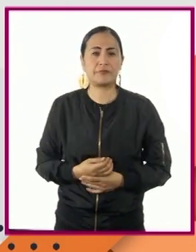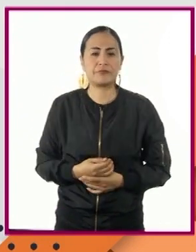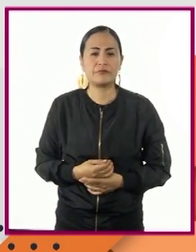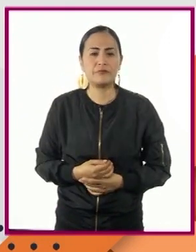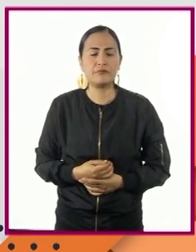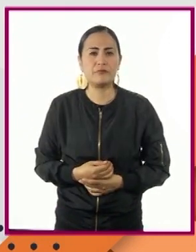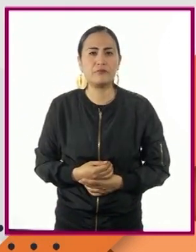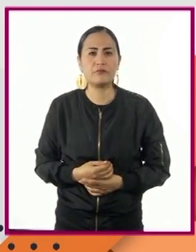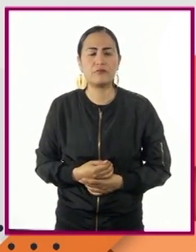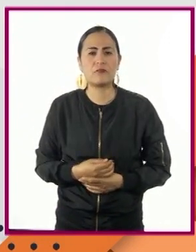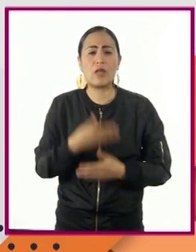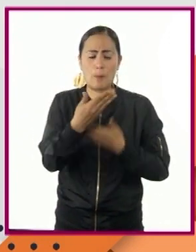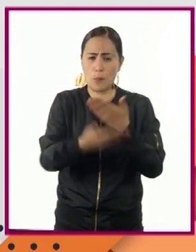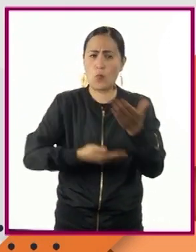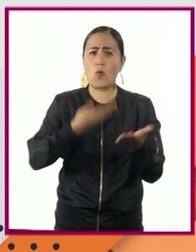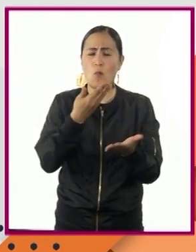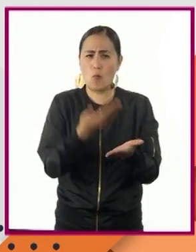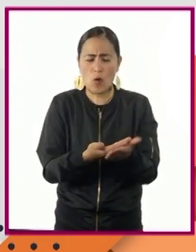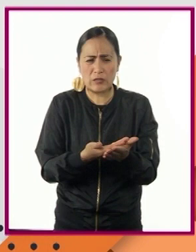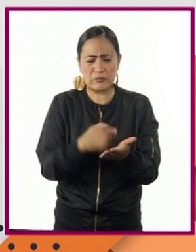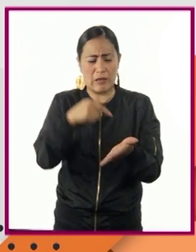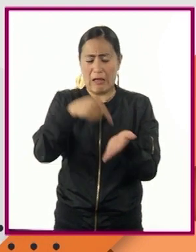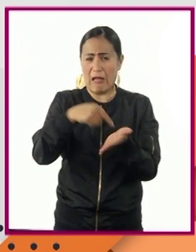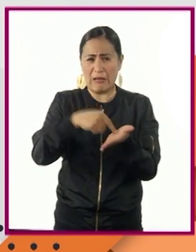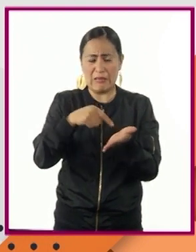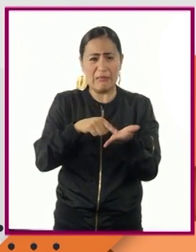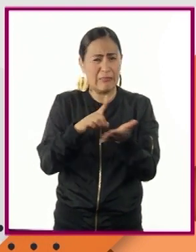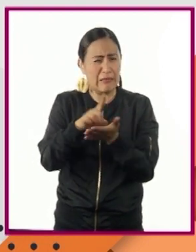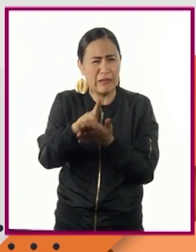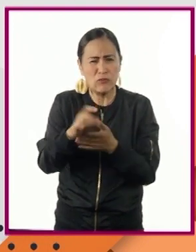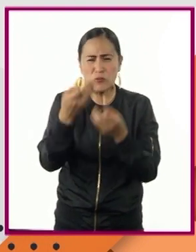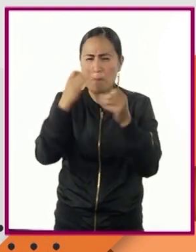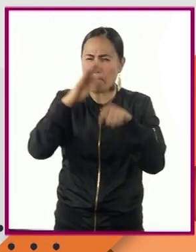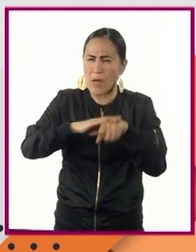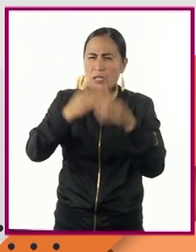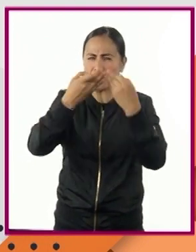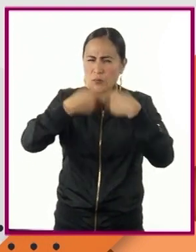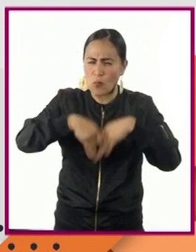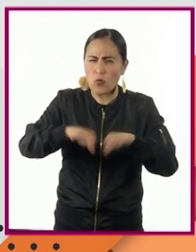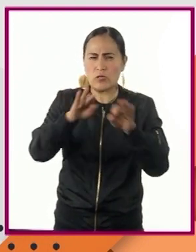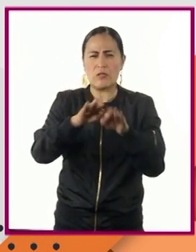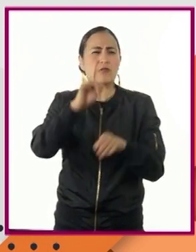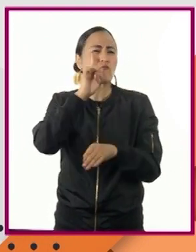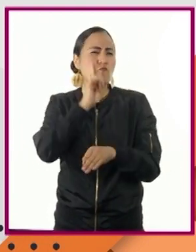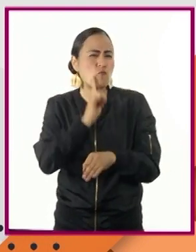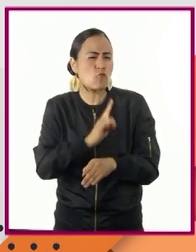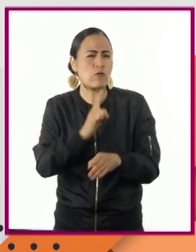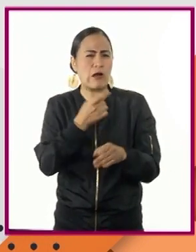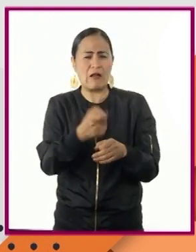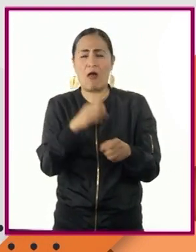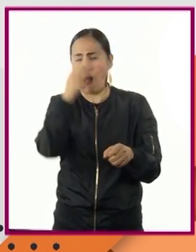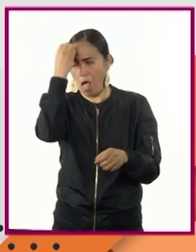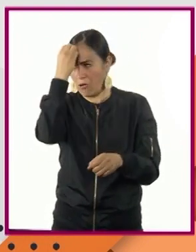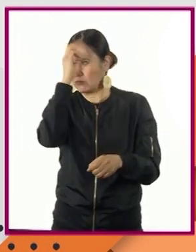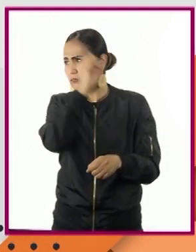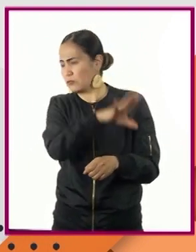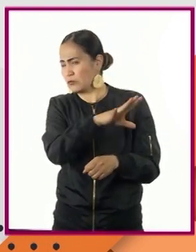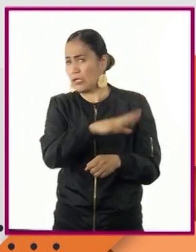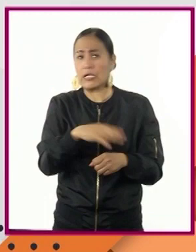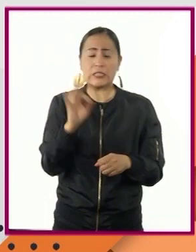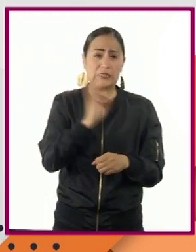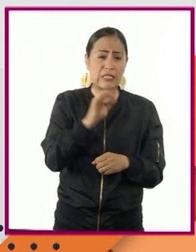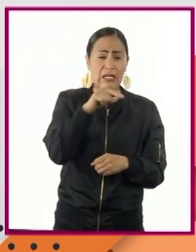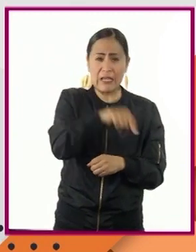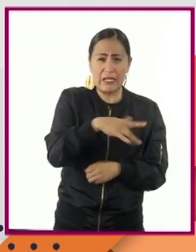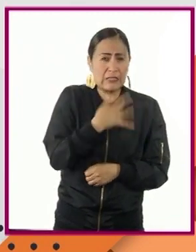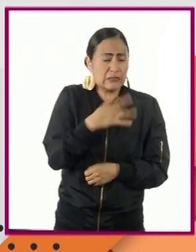el proyecto se olvida de los derechos más importantes, se olvida de los derechos sociales de la mujer. No se piensa en su emancipación ni